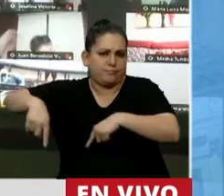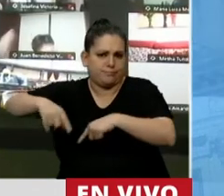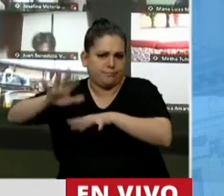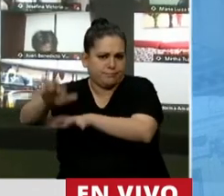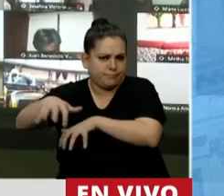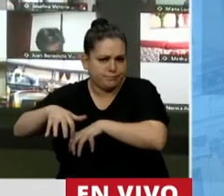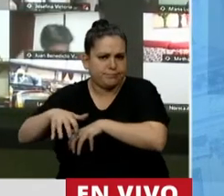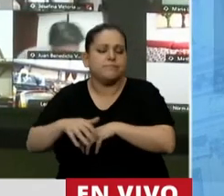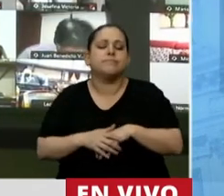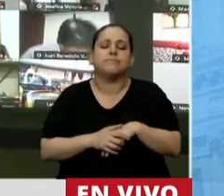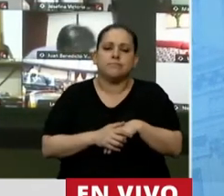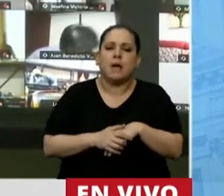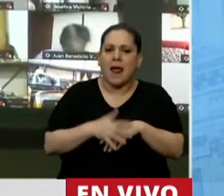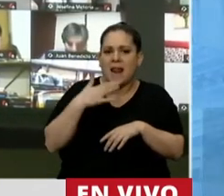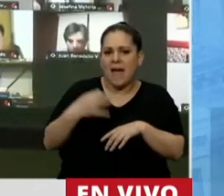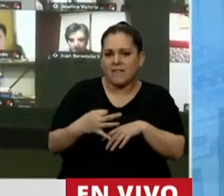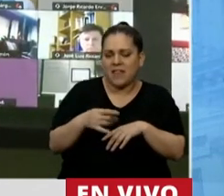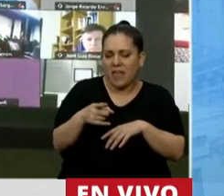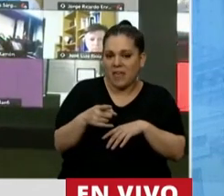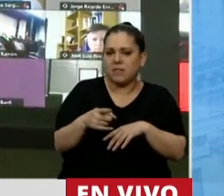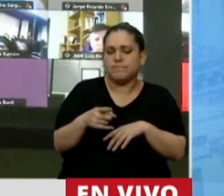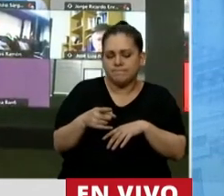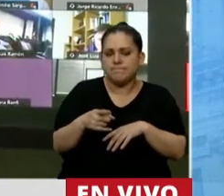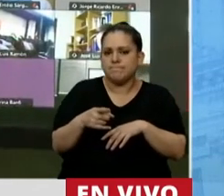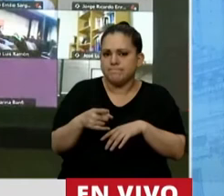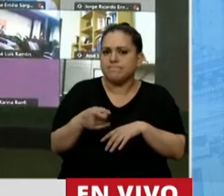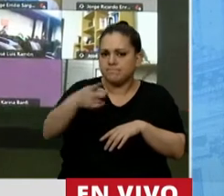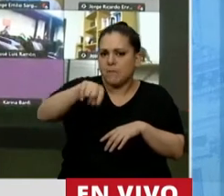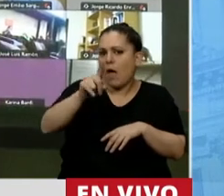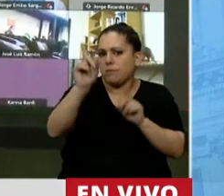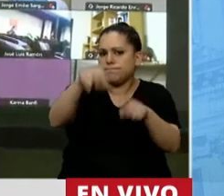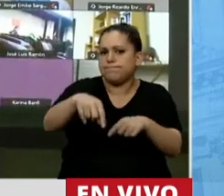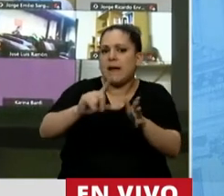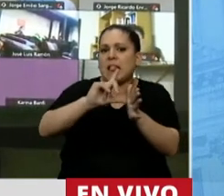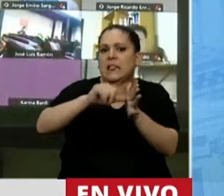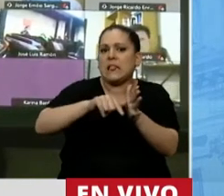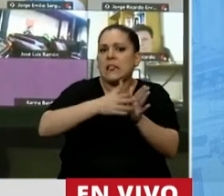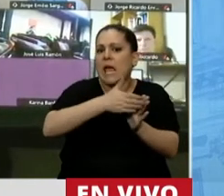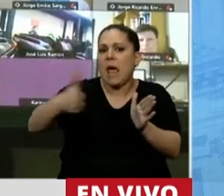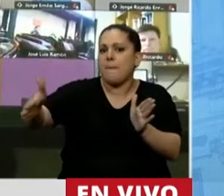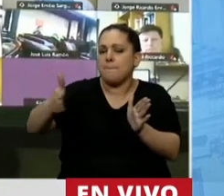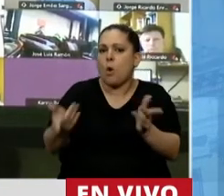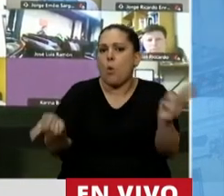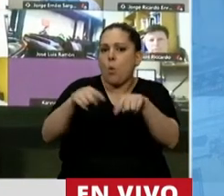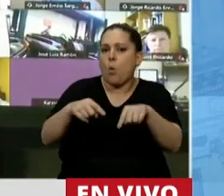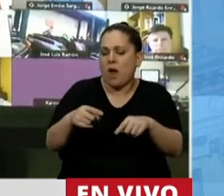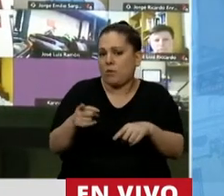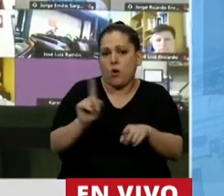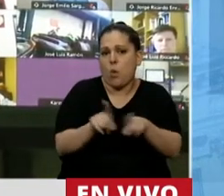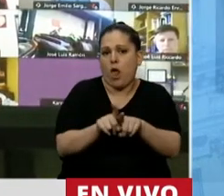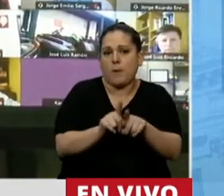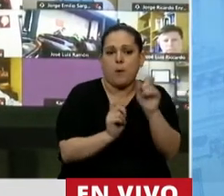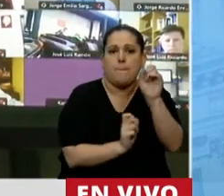que, de nuevo, desconocen efectivamente los tiempos que puede llevar a recuperar distintos ecosistemas. No es lo mismo